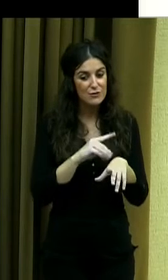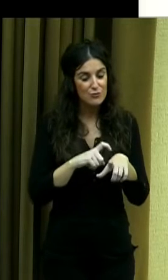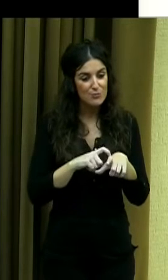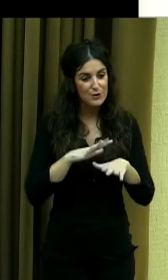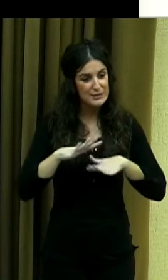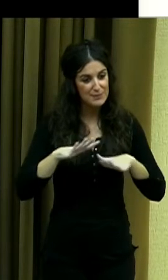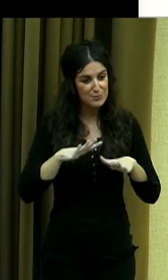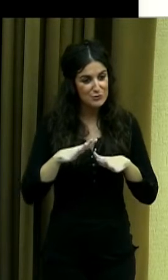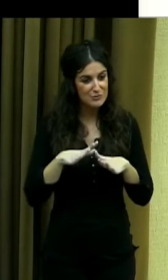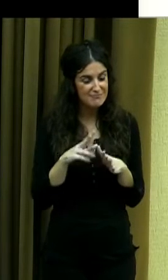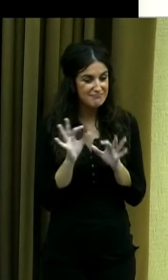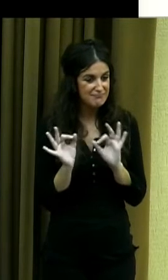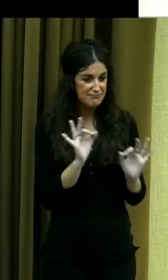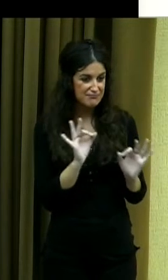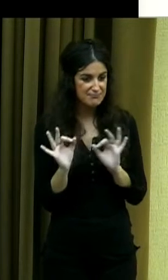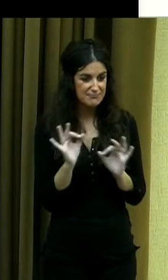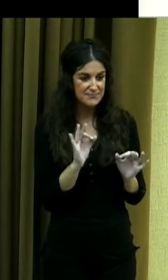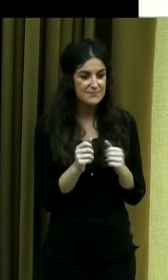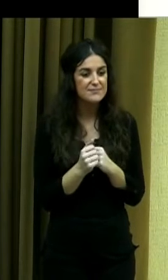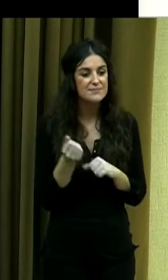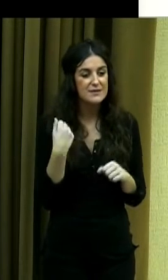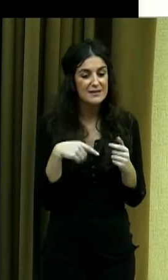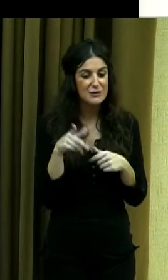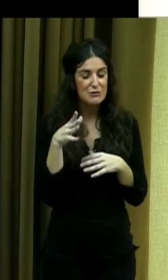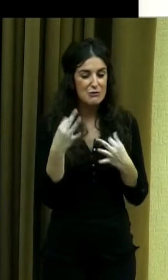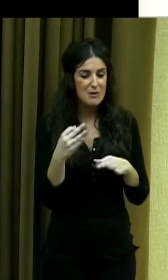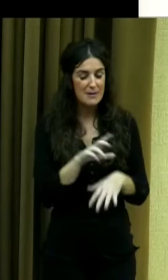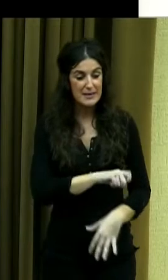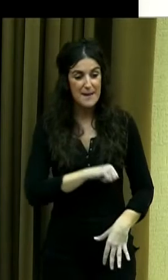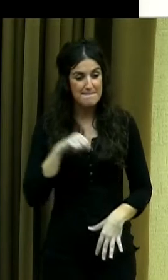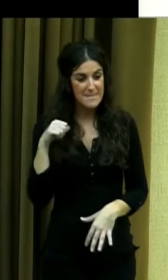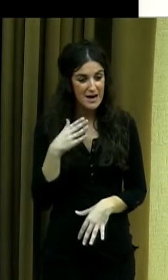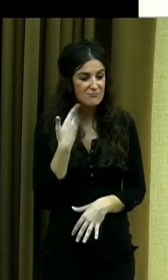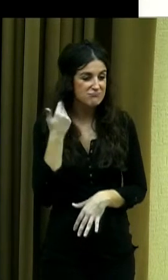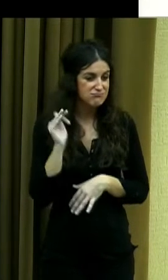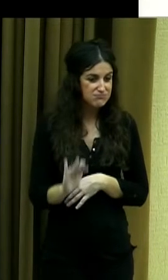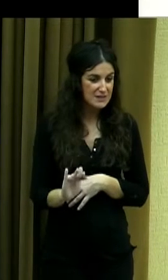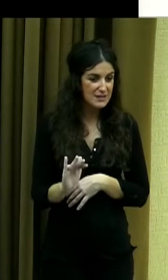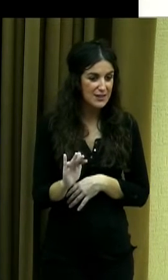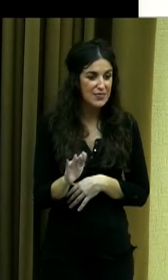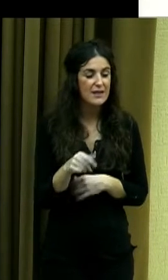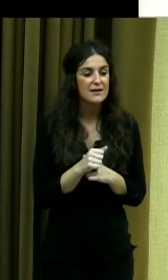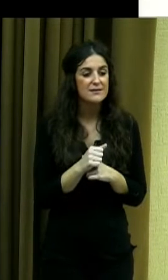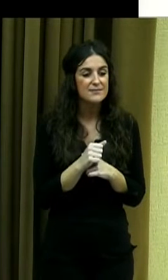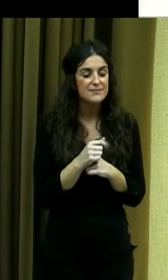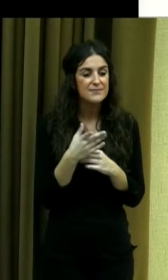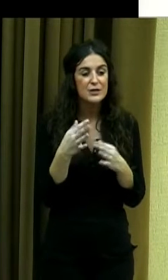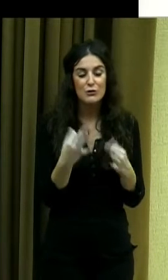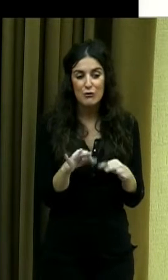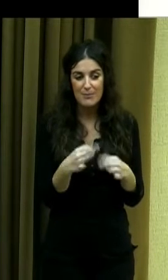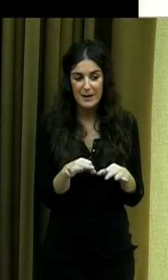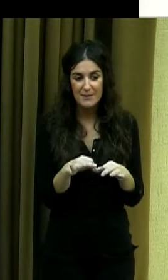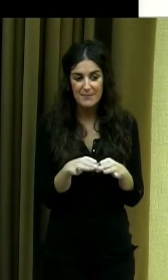minimizado y con frecuencia estos niños son considerados como vagos, como apáticos o desmotivados. Suelen consultar tardíamente y